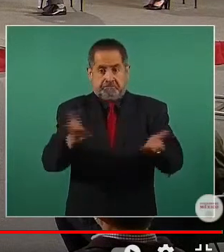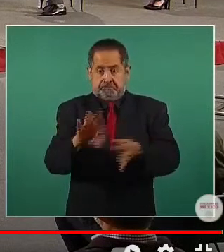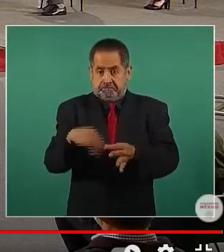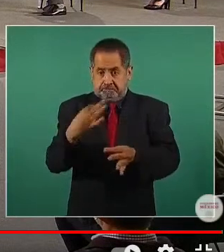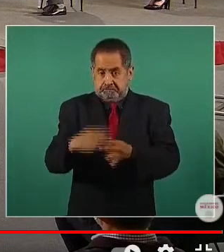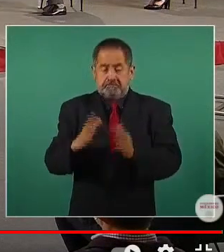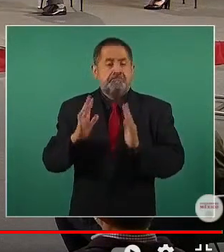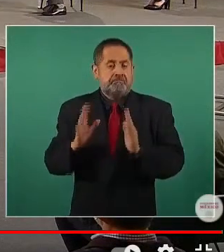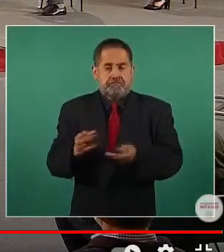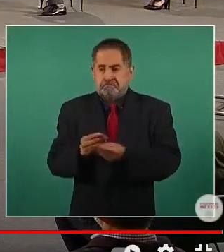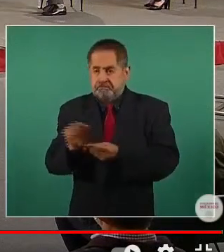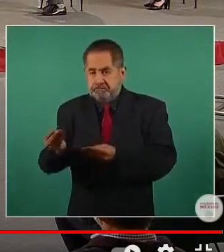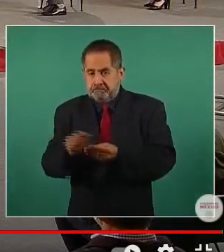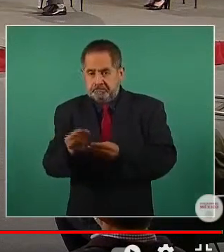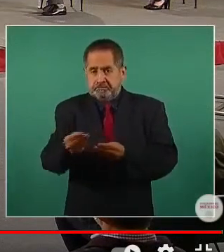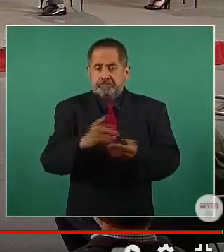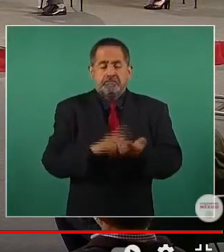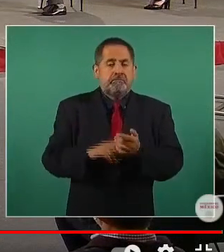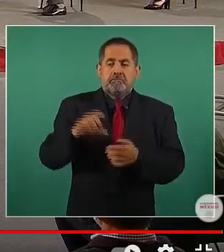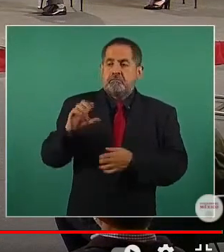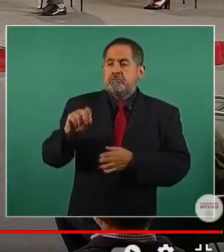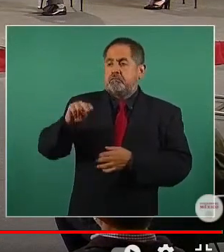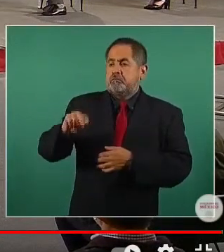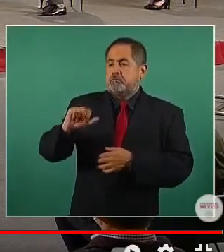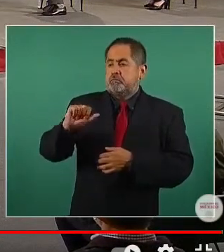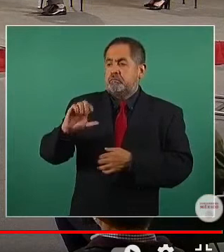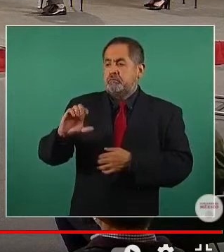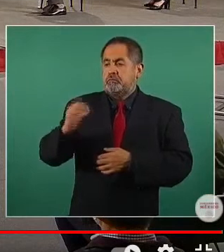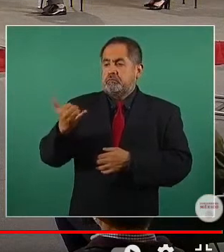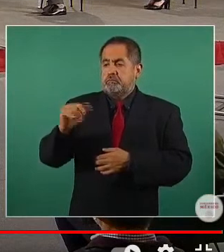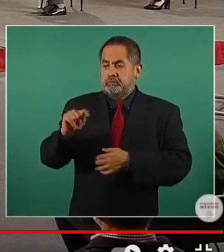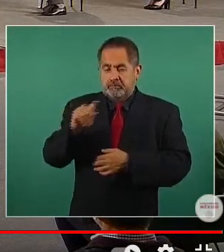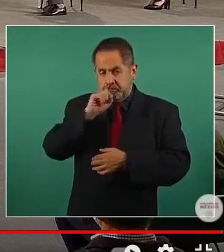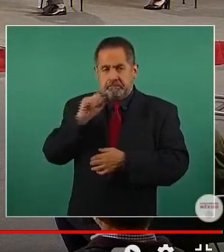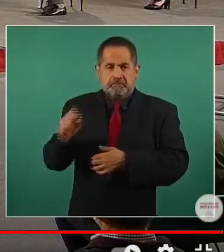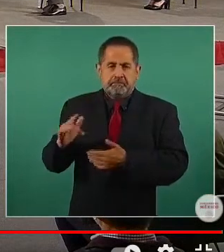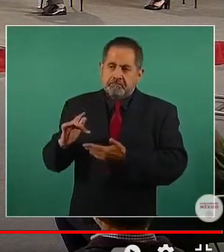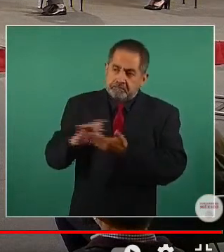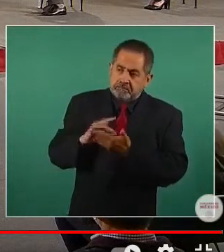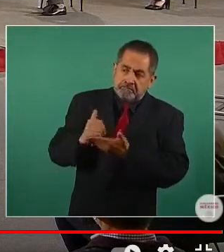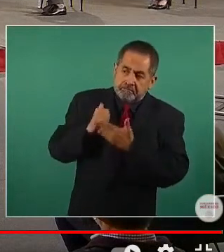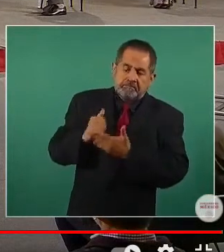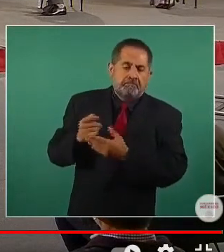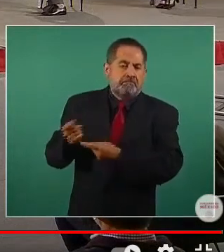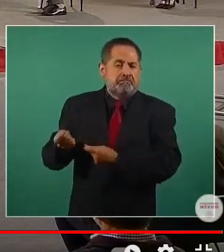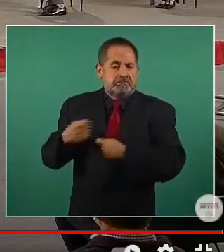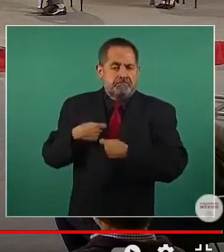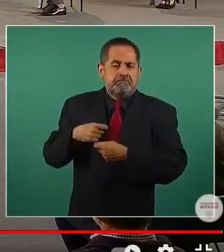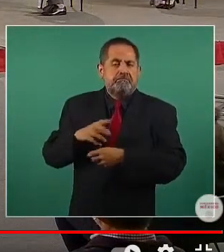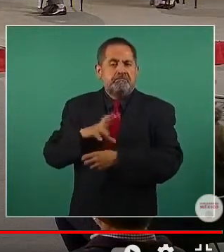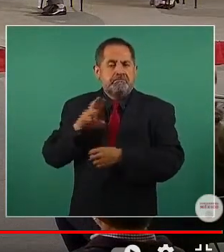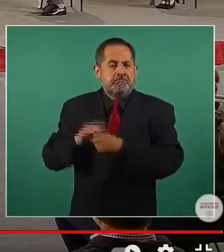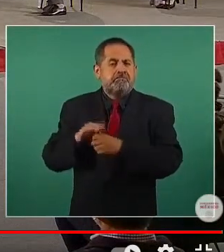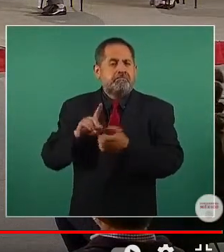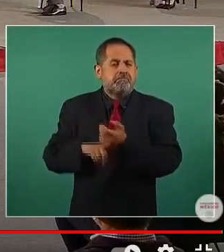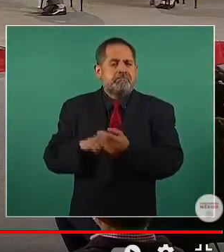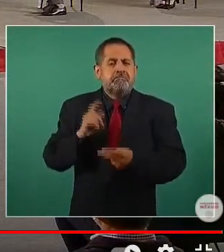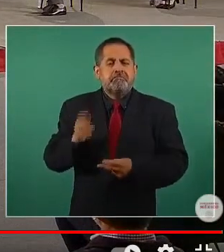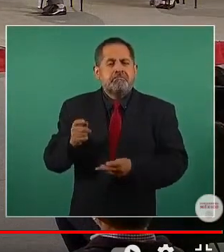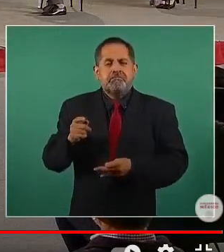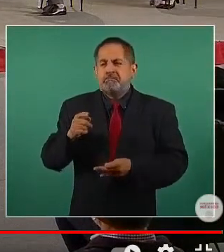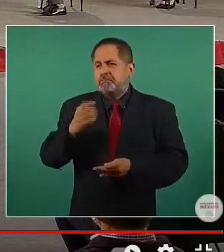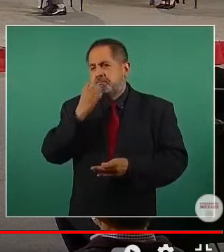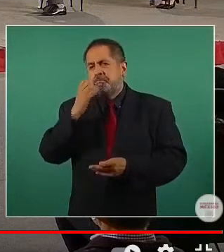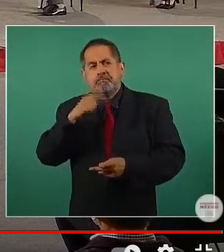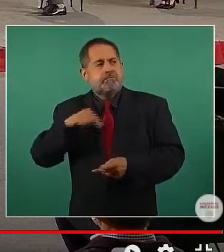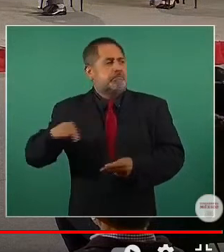quiero agradecer mucho a CONACYT, que nos ha hecho favor de precisamente de entregar lo que es gel en las